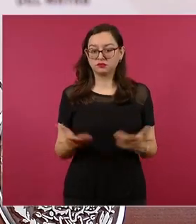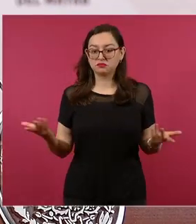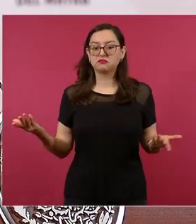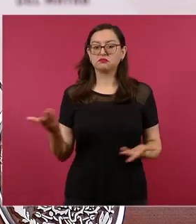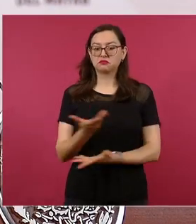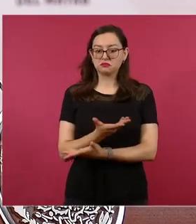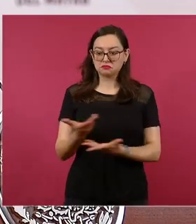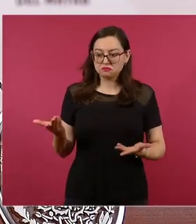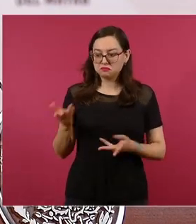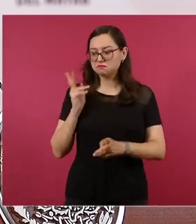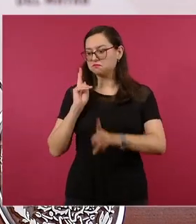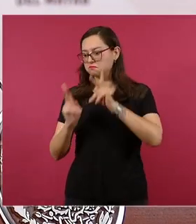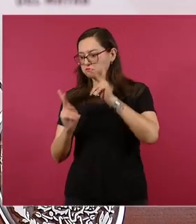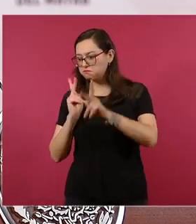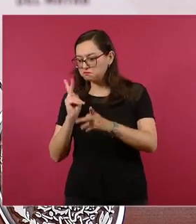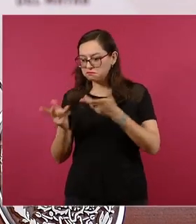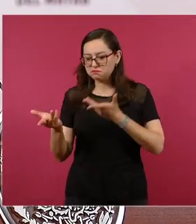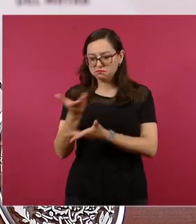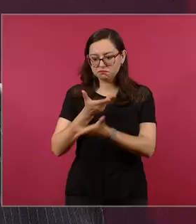intercambiar, ¿no?,